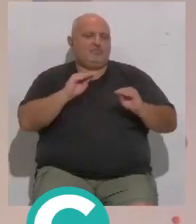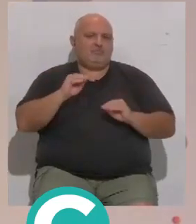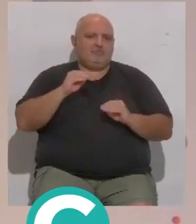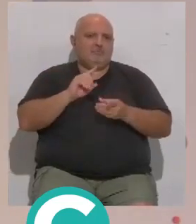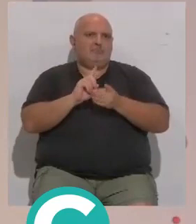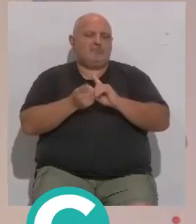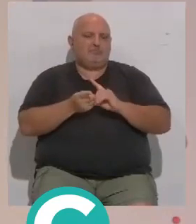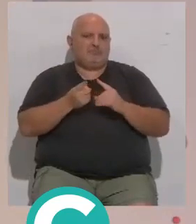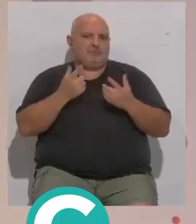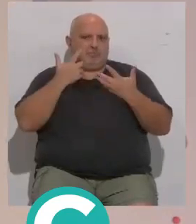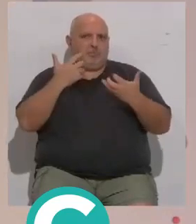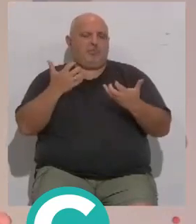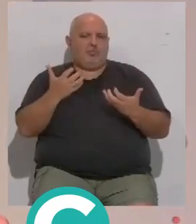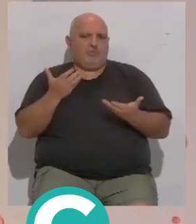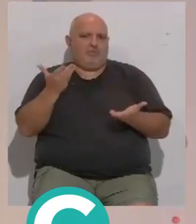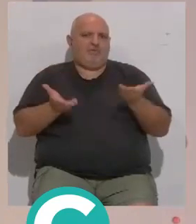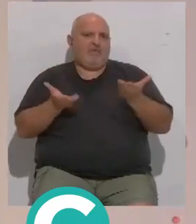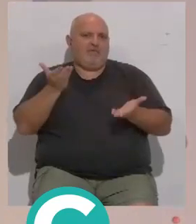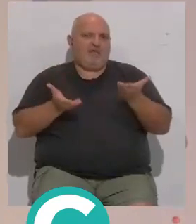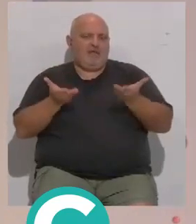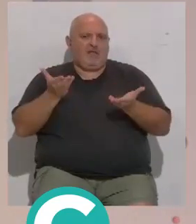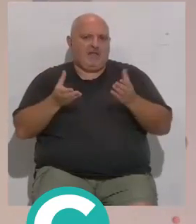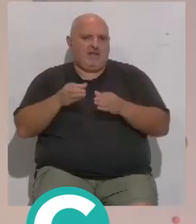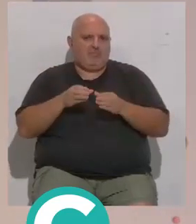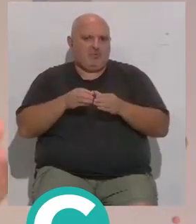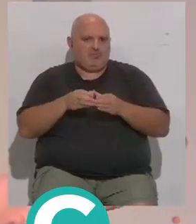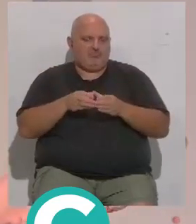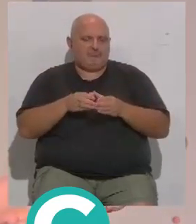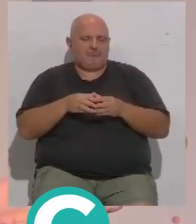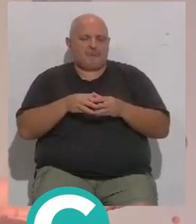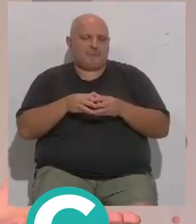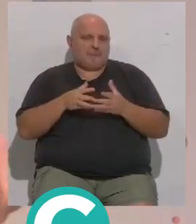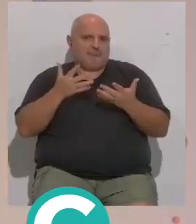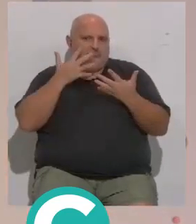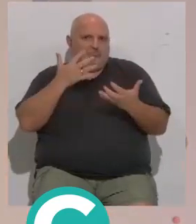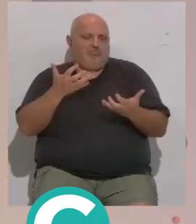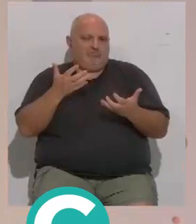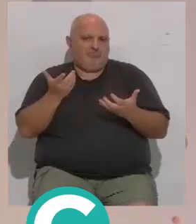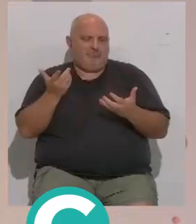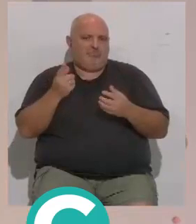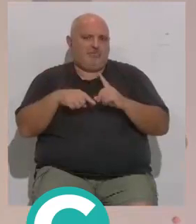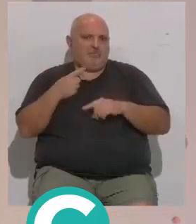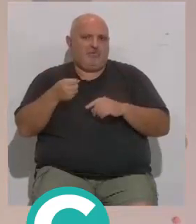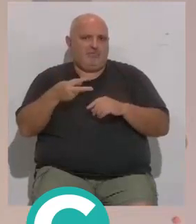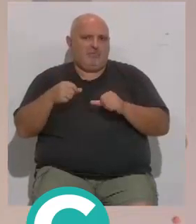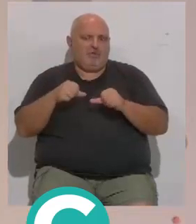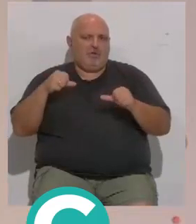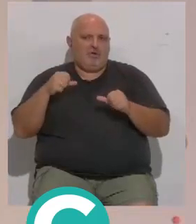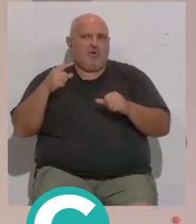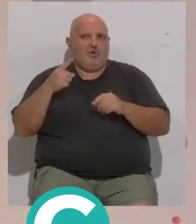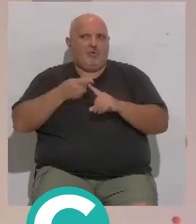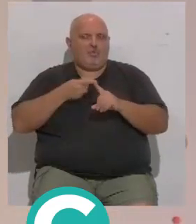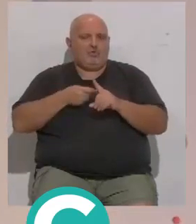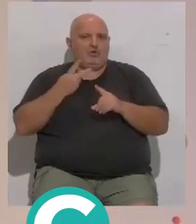convertido en un futbolista que marca las diferencias en el equipo amarillo, y a la vista está después del rendimiento ofrecido en las